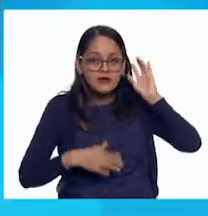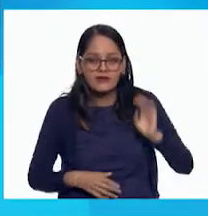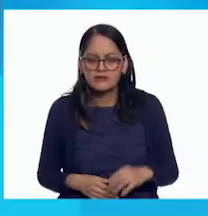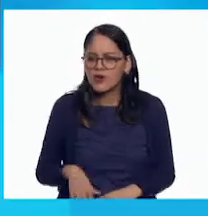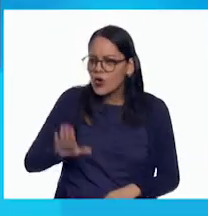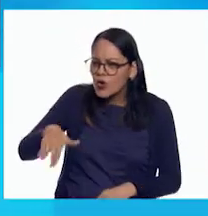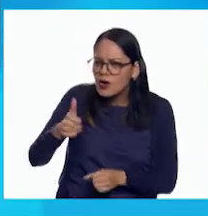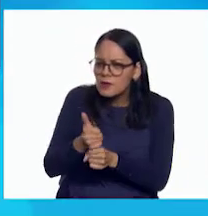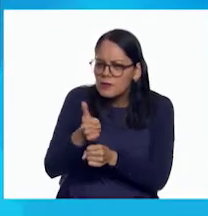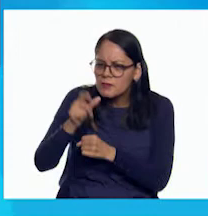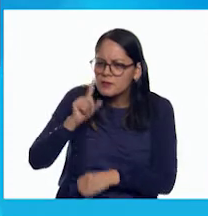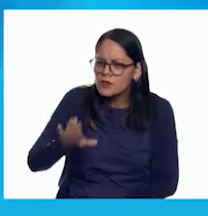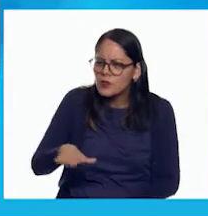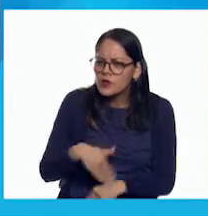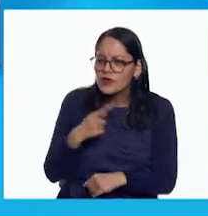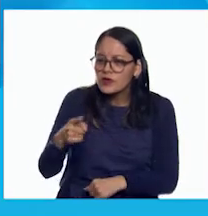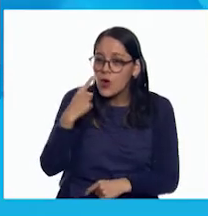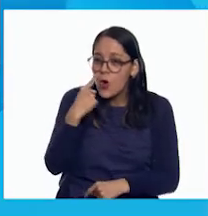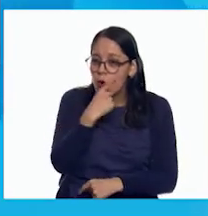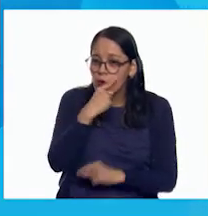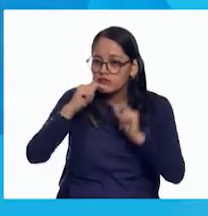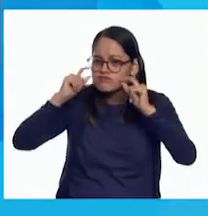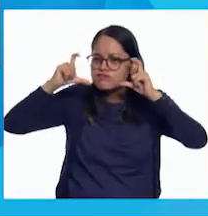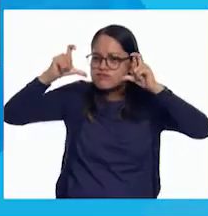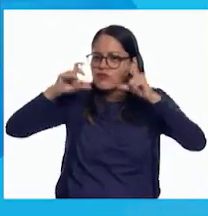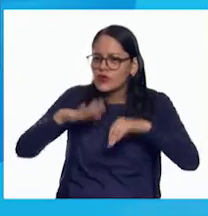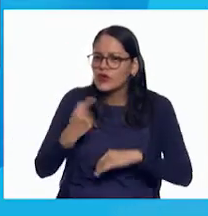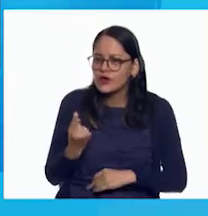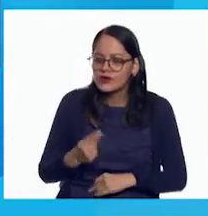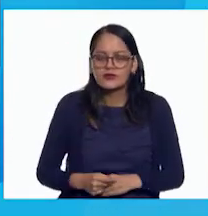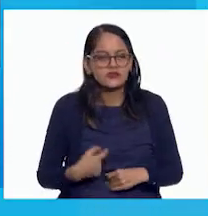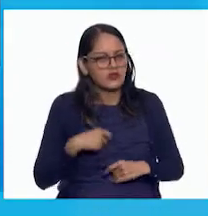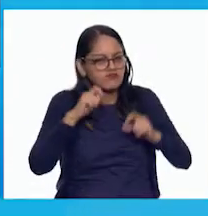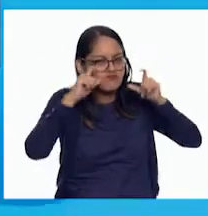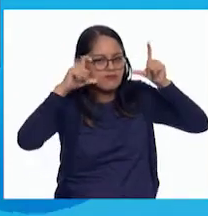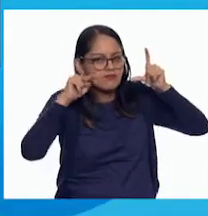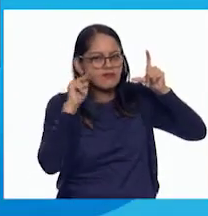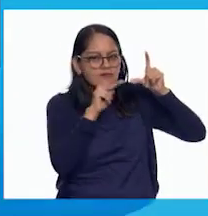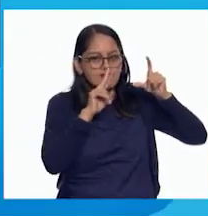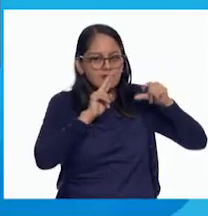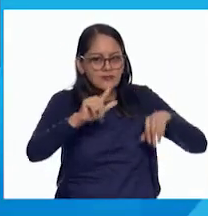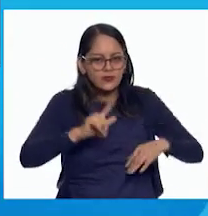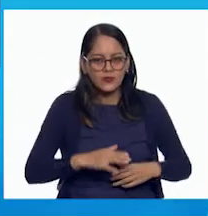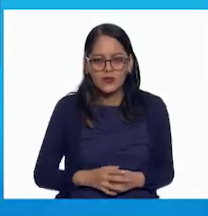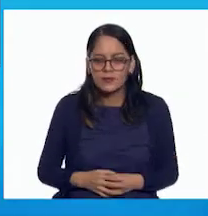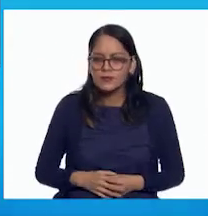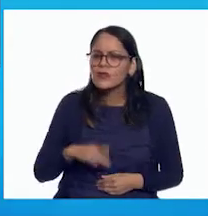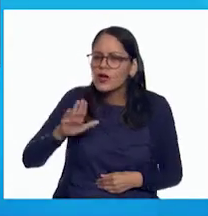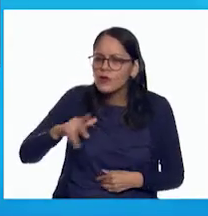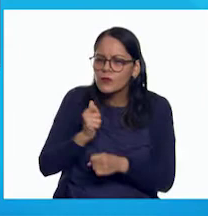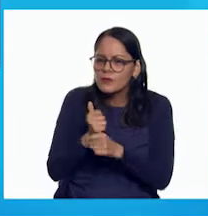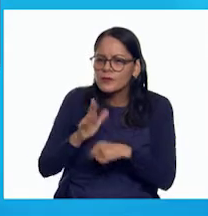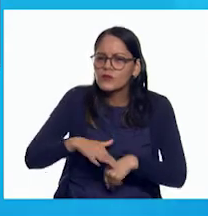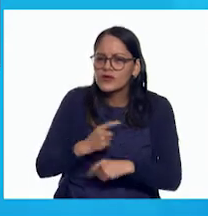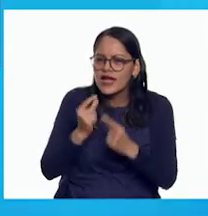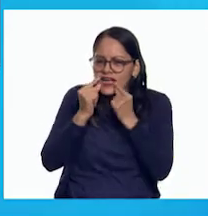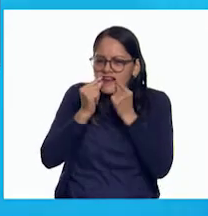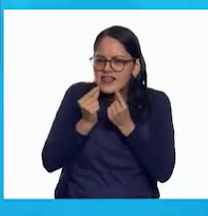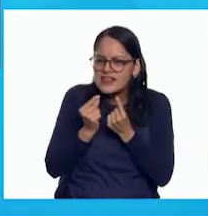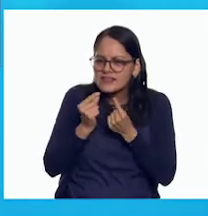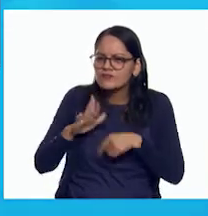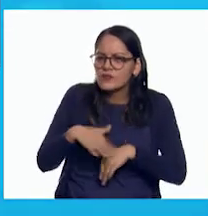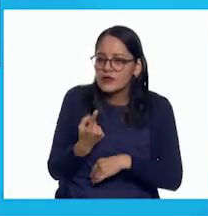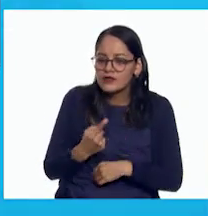Abuela, ¿por qué tienes esos ojos tan grandes? Para verte mejor. abuela, ¿por qué tienes esos colmillos tan